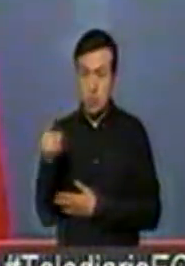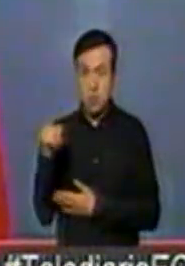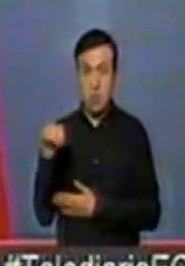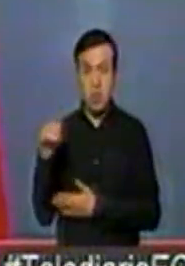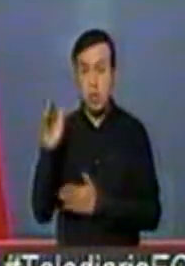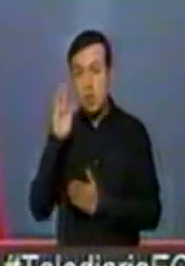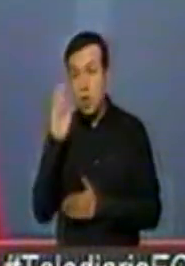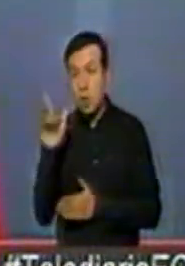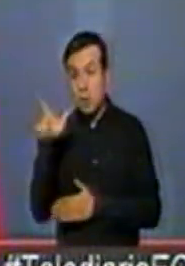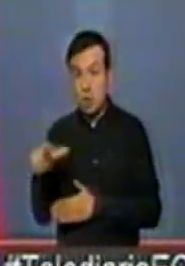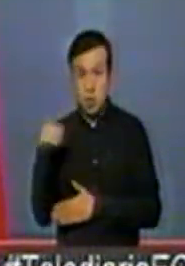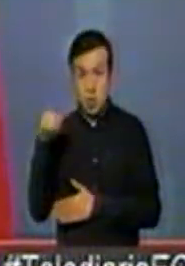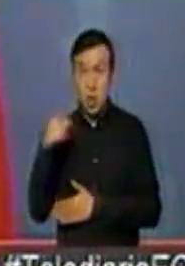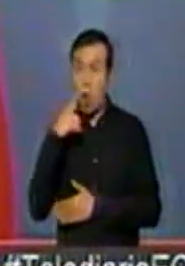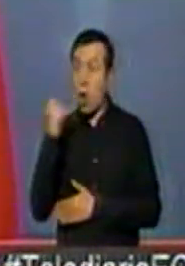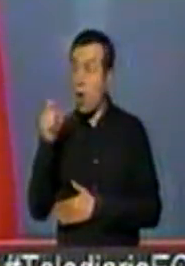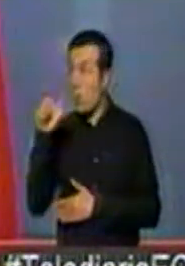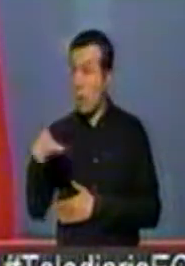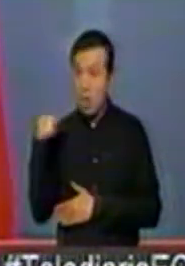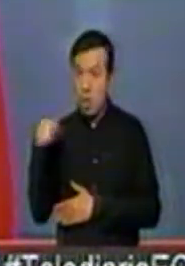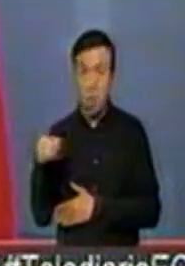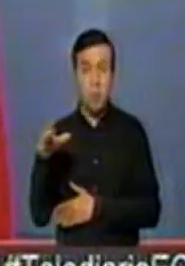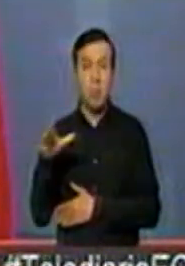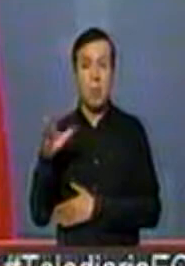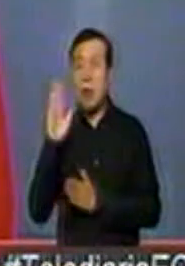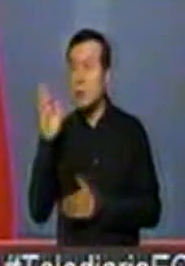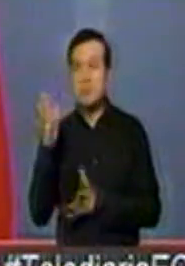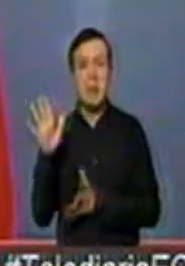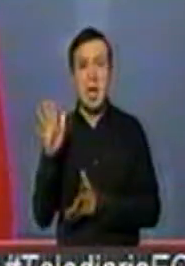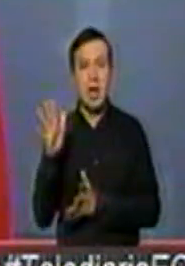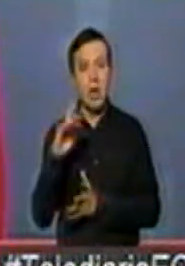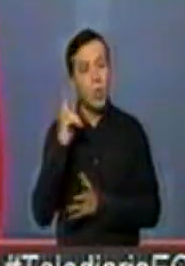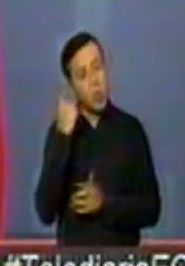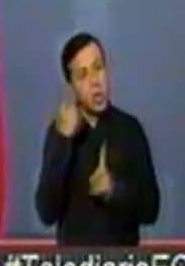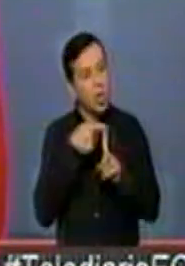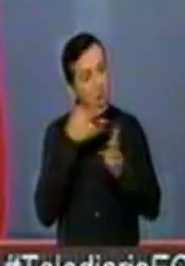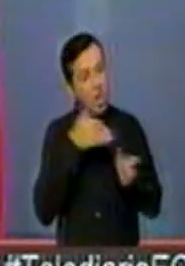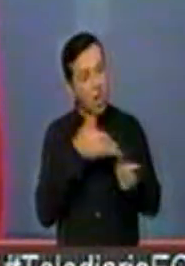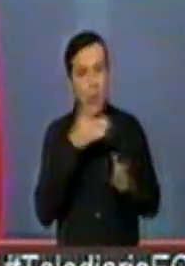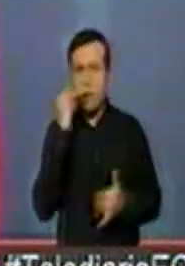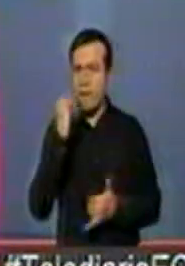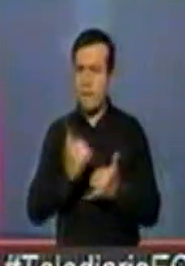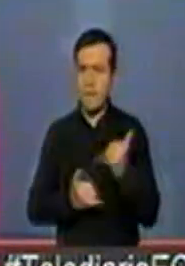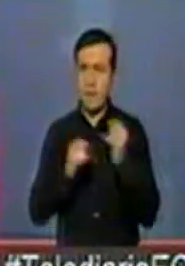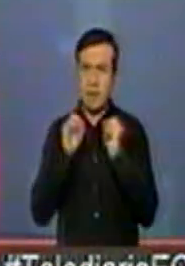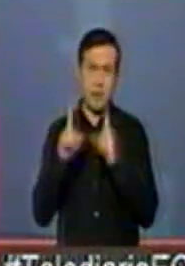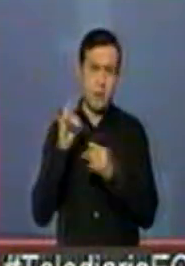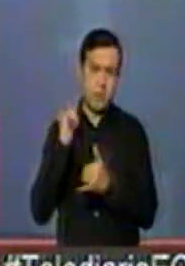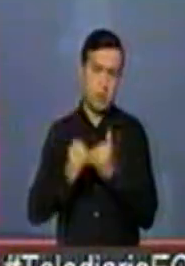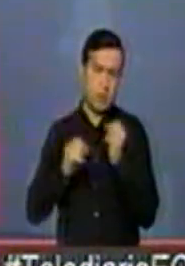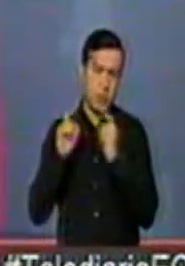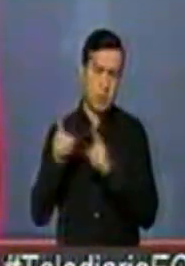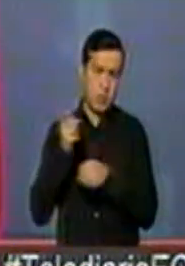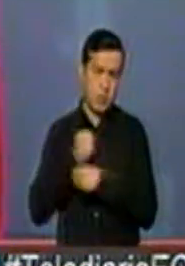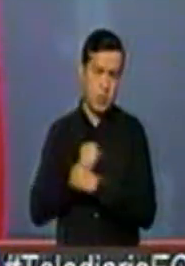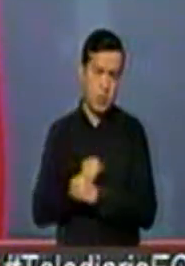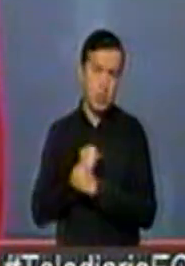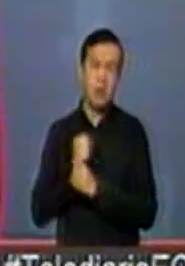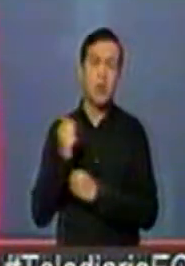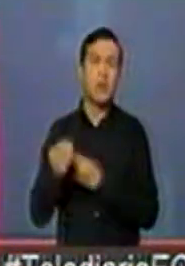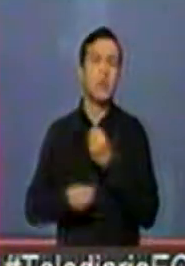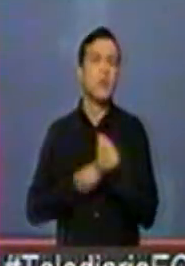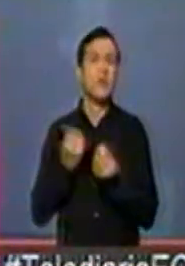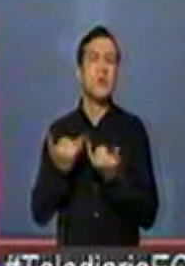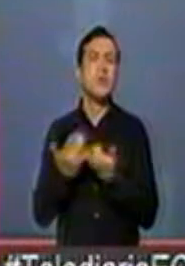olvidan de que hubo un delito antes que devino en este hecho. Solamente para finalizar, señor defensor, ¿qué se puede